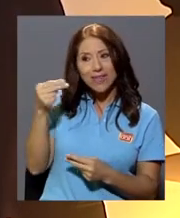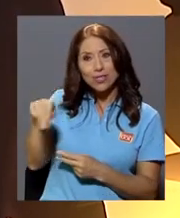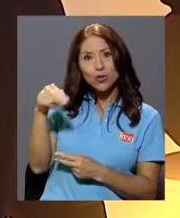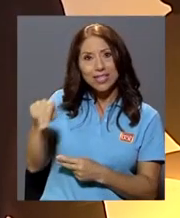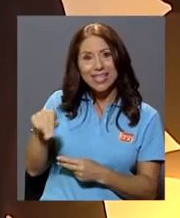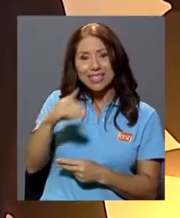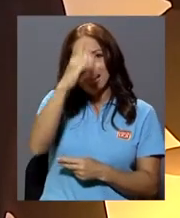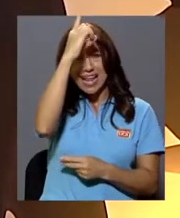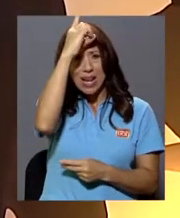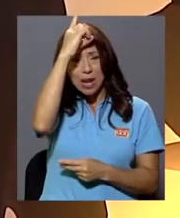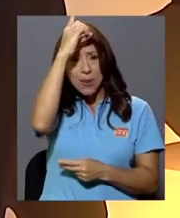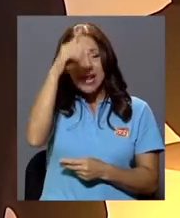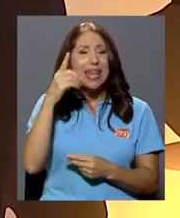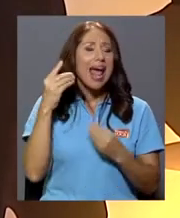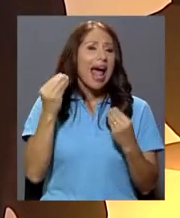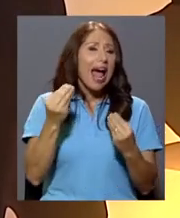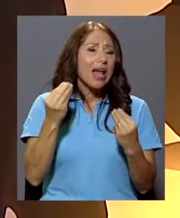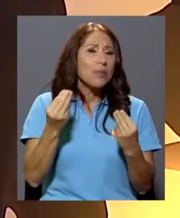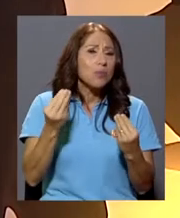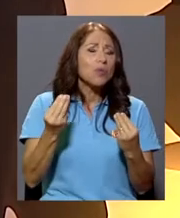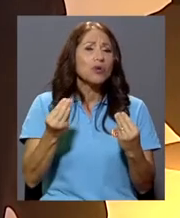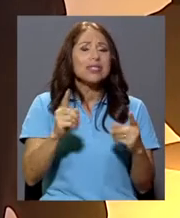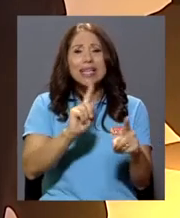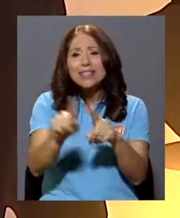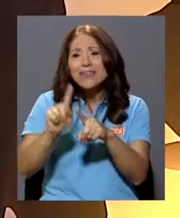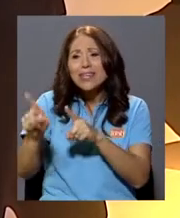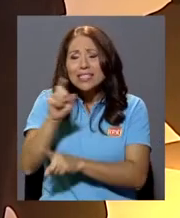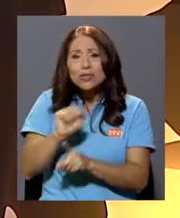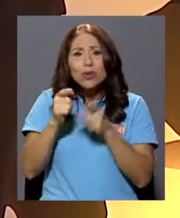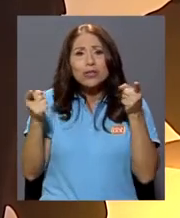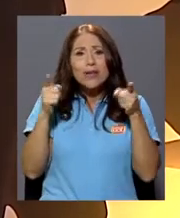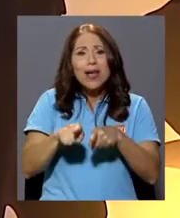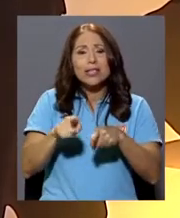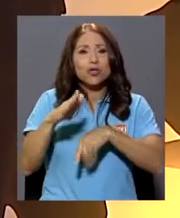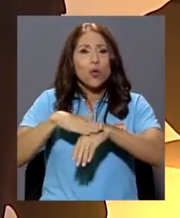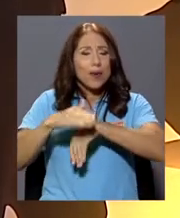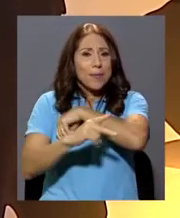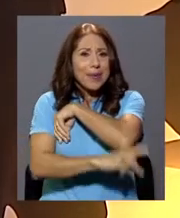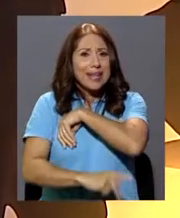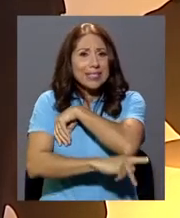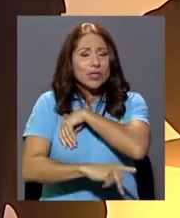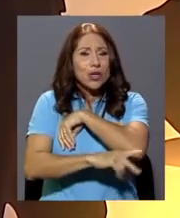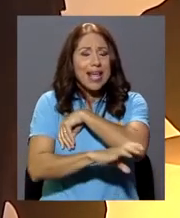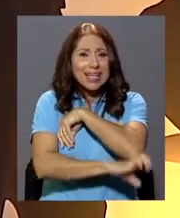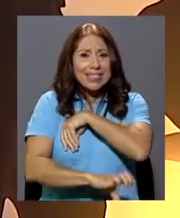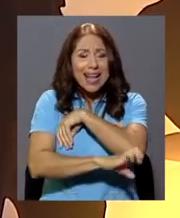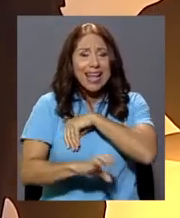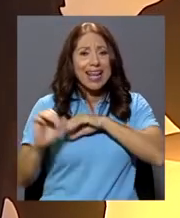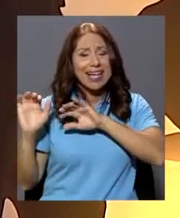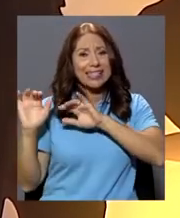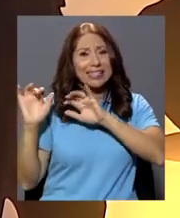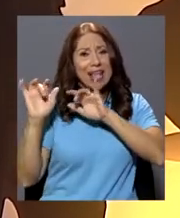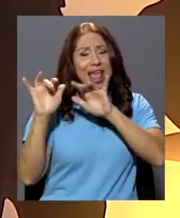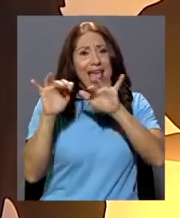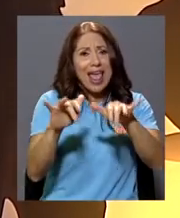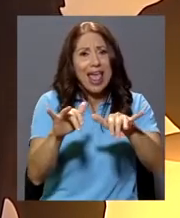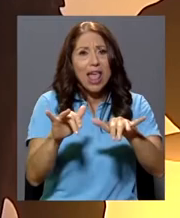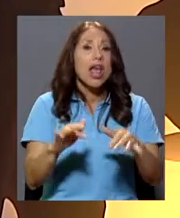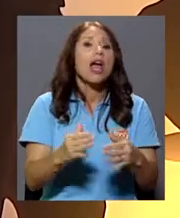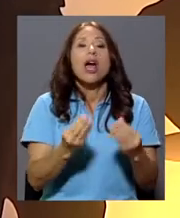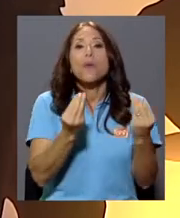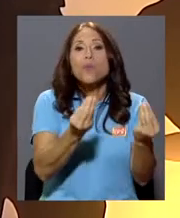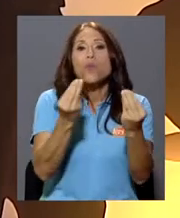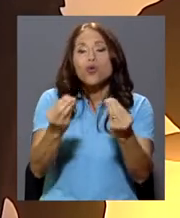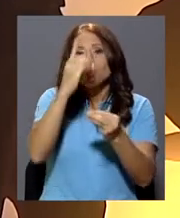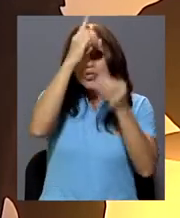un exacerbamiento sobre la migración, inclusive se le cataloga a una gran cantidad de alemanes